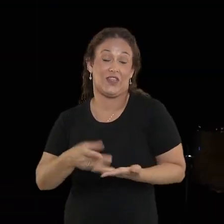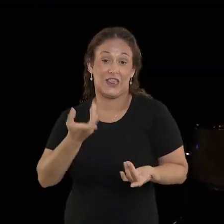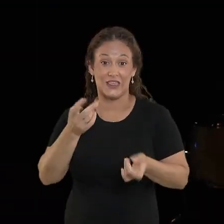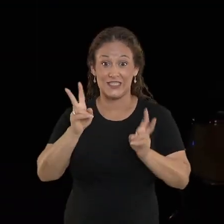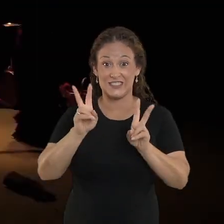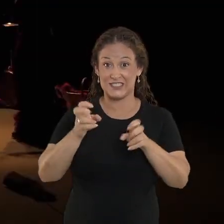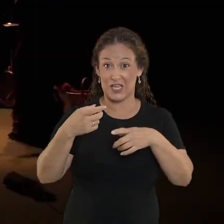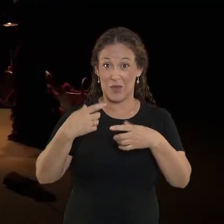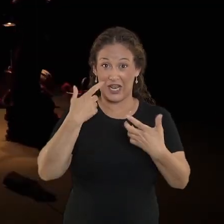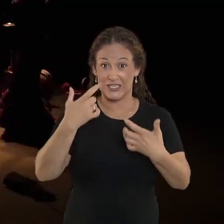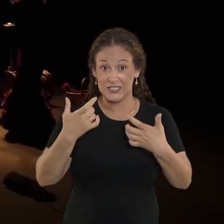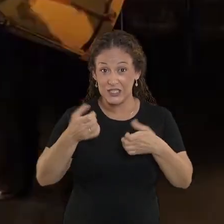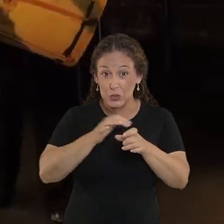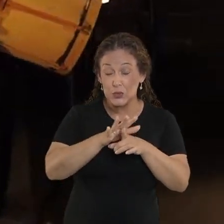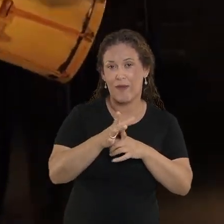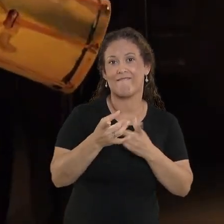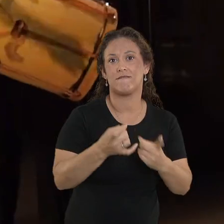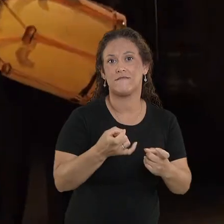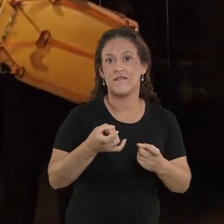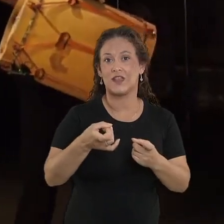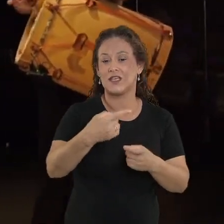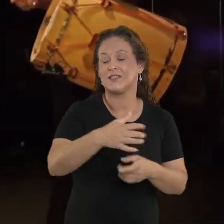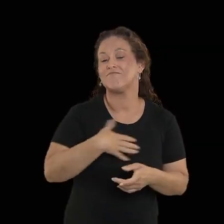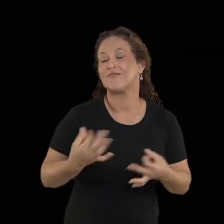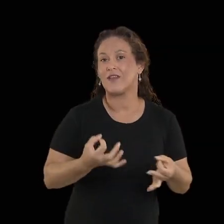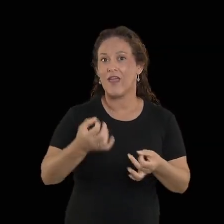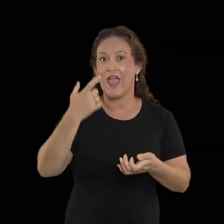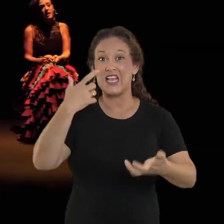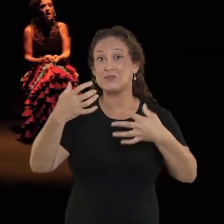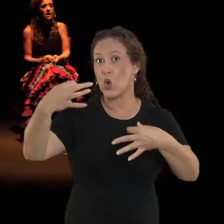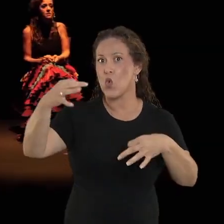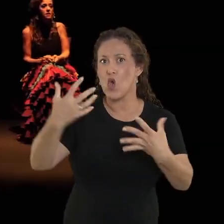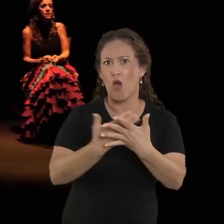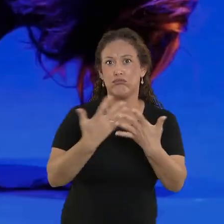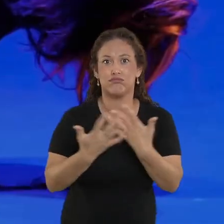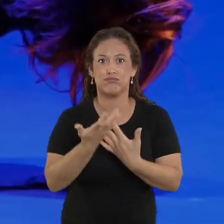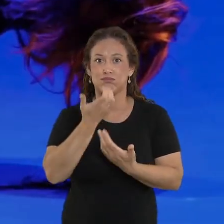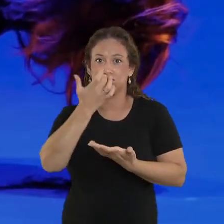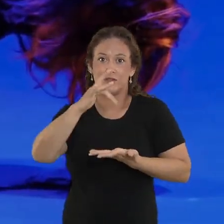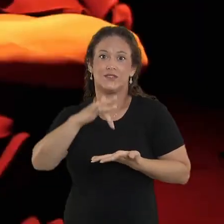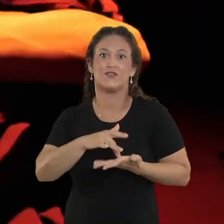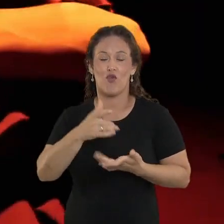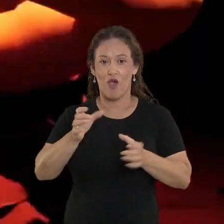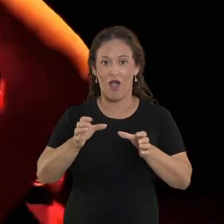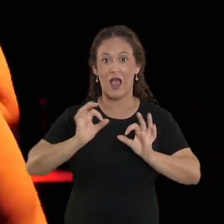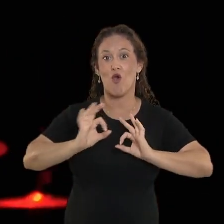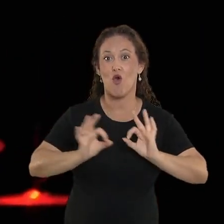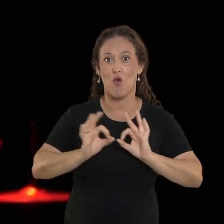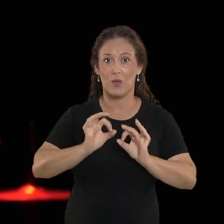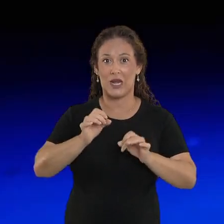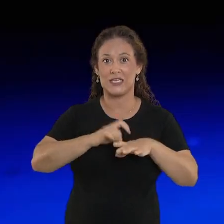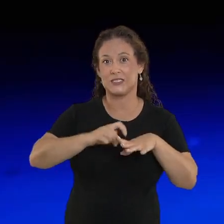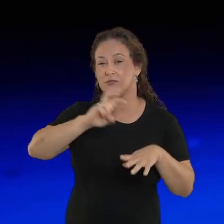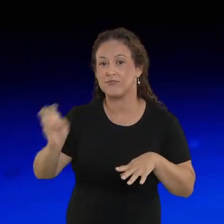A veces las corrientes artísticas se echan de menos y deciden fusionarse en un espectáculo único. Es el caso de la